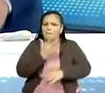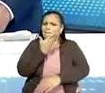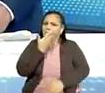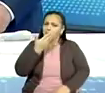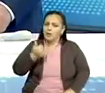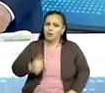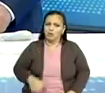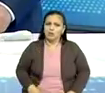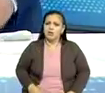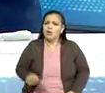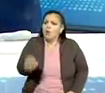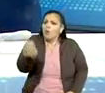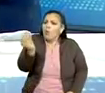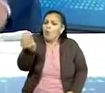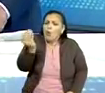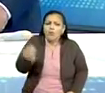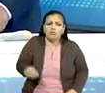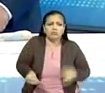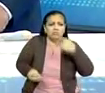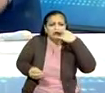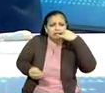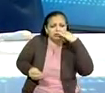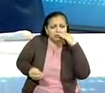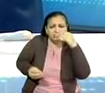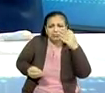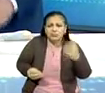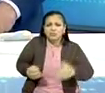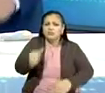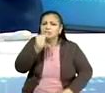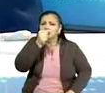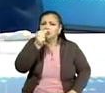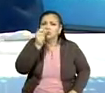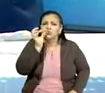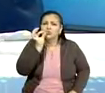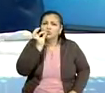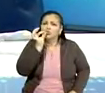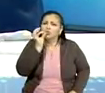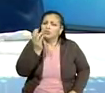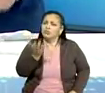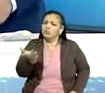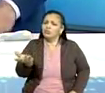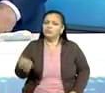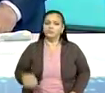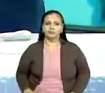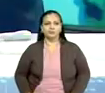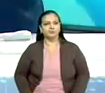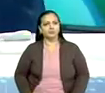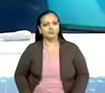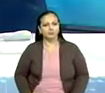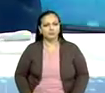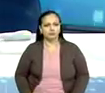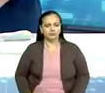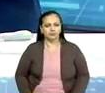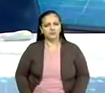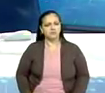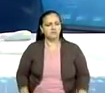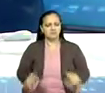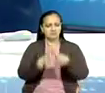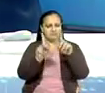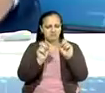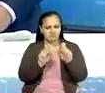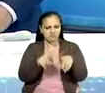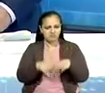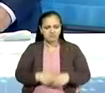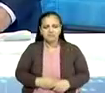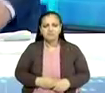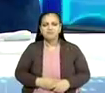niños y a nuestra juventud. Yo te pregunto, Charlie, le pregunto a cualquier ciudadano que pasa de los 20 años o 30